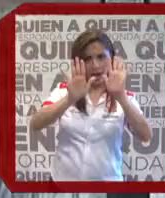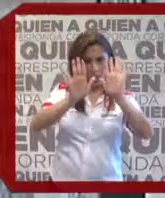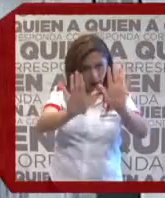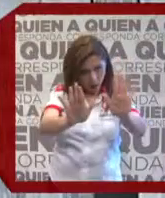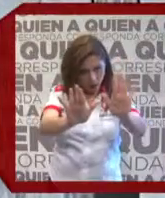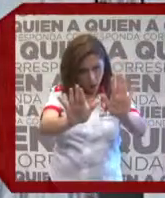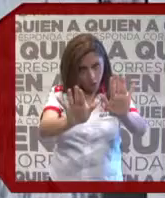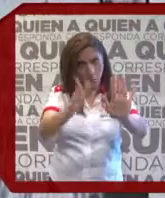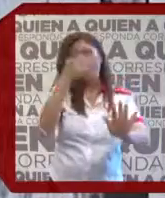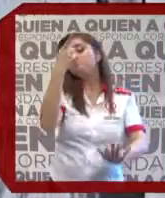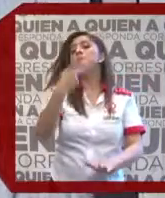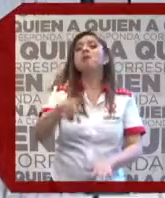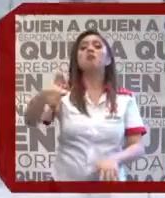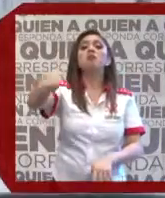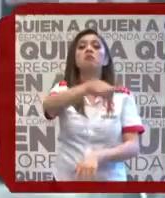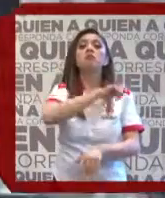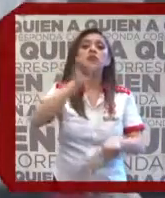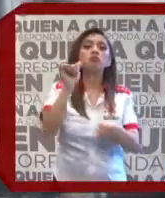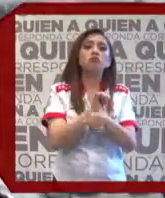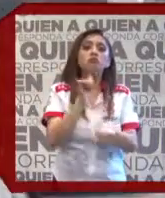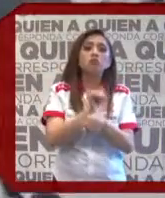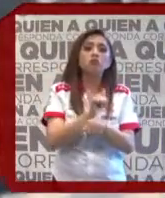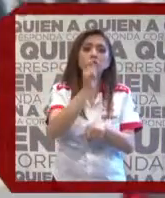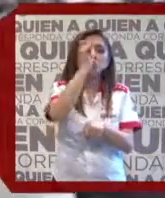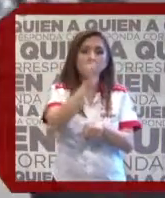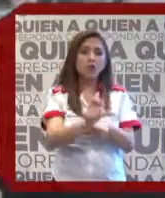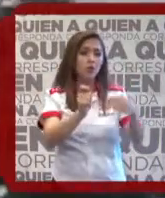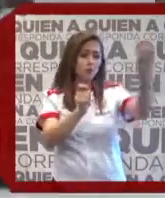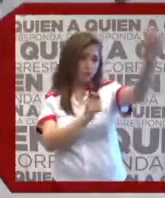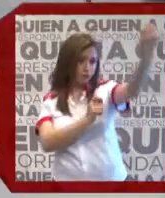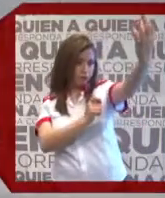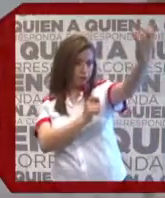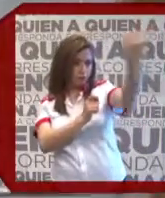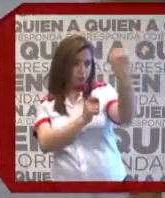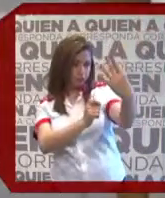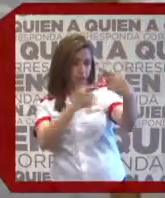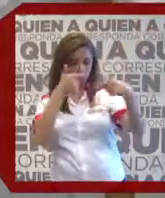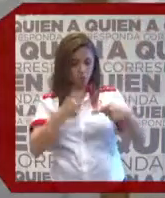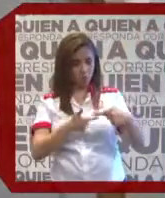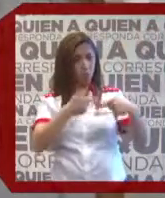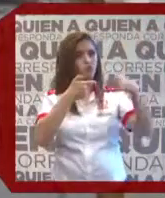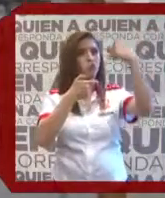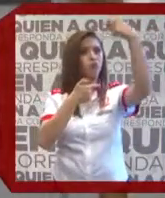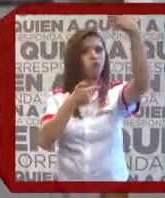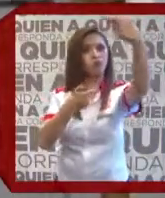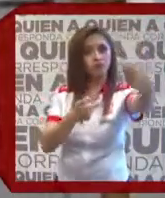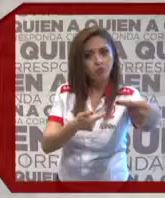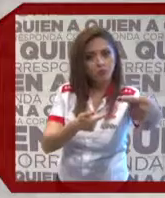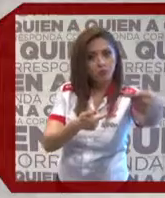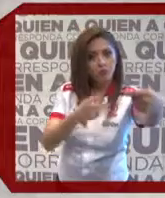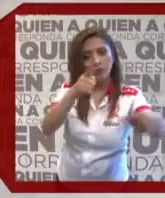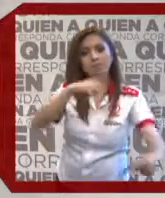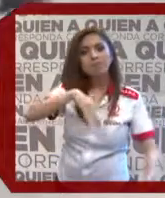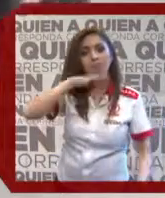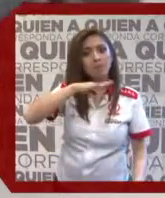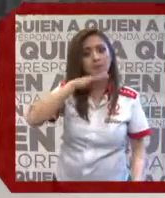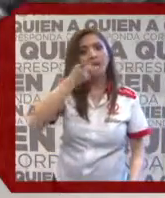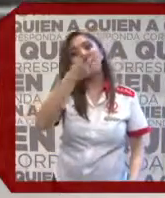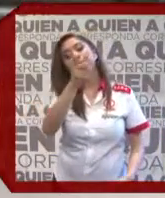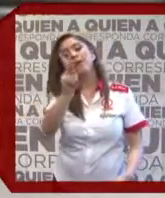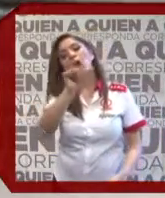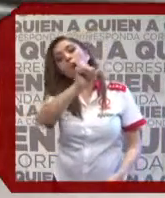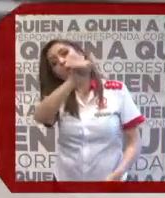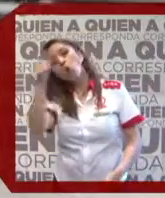Nacozari, los automovilistas se guían por un semáforo que hay una calle después, en la 7 Norte. Y muchos cruzan la